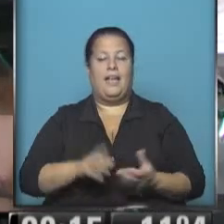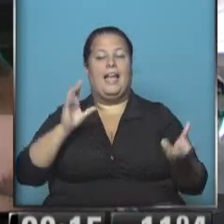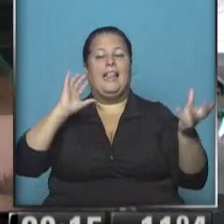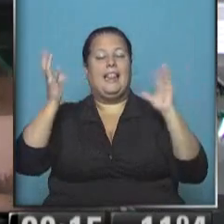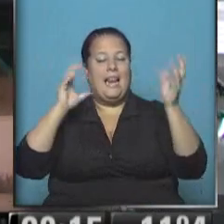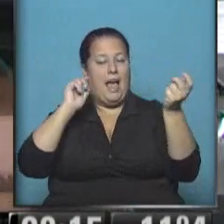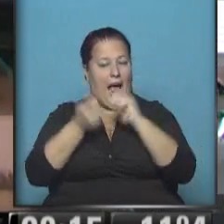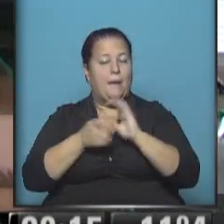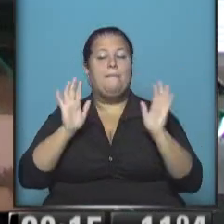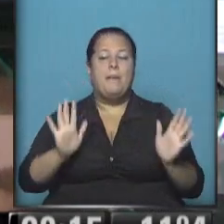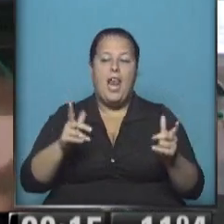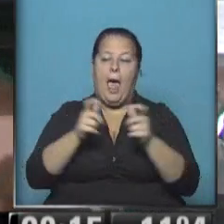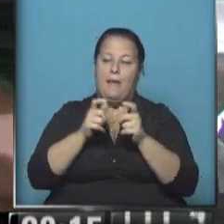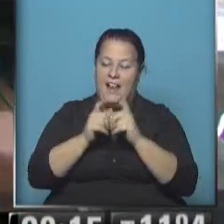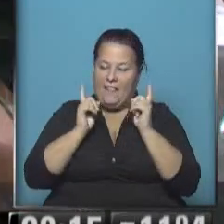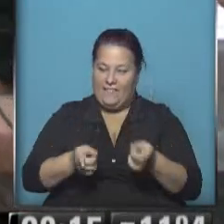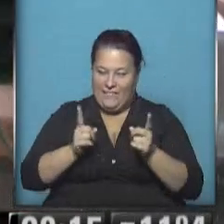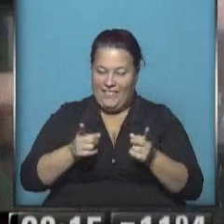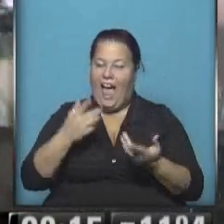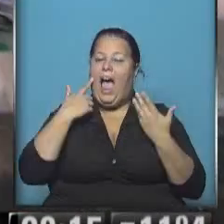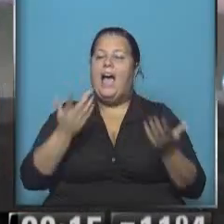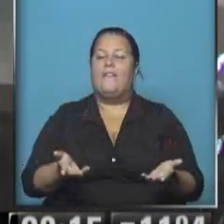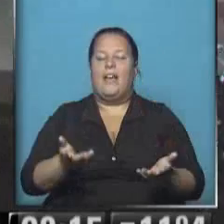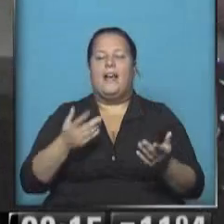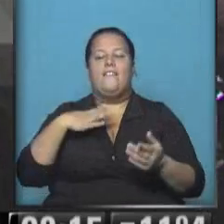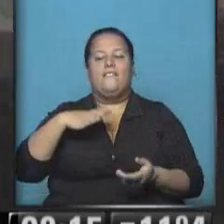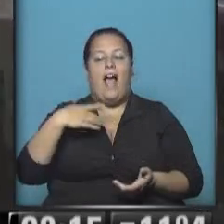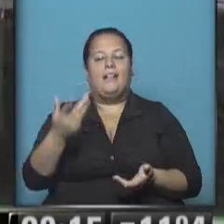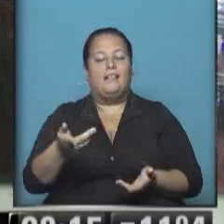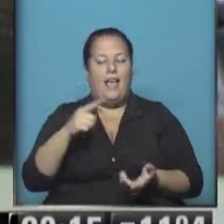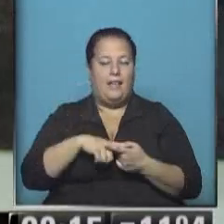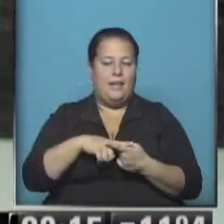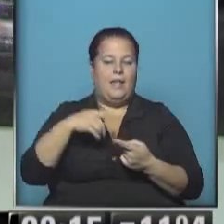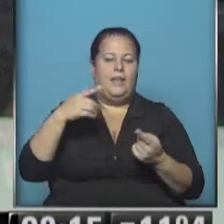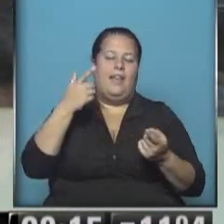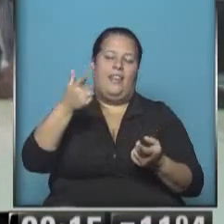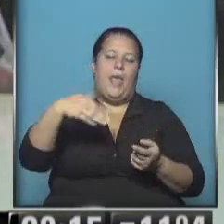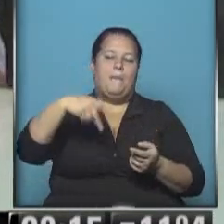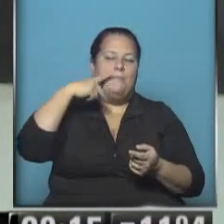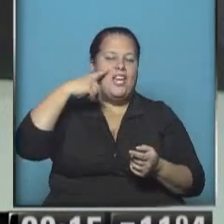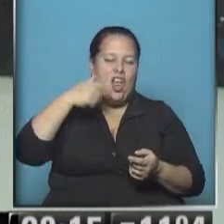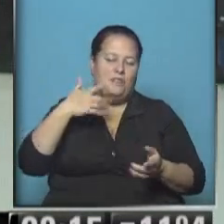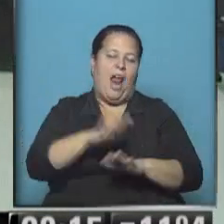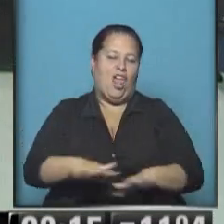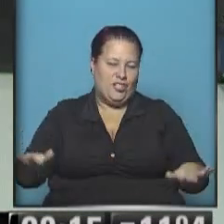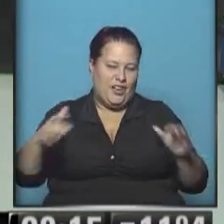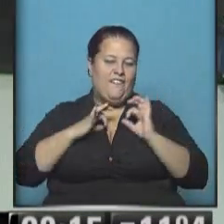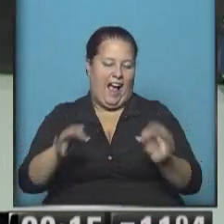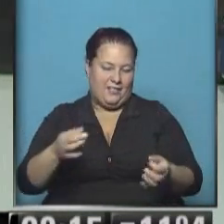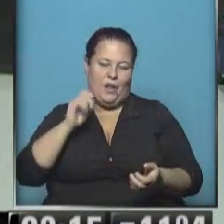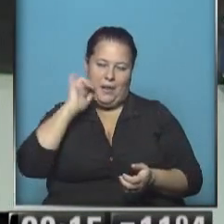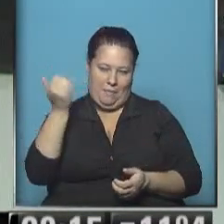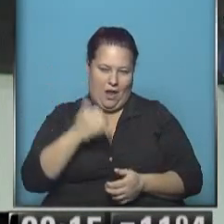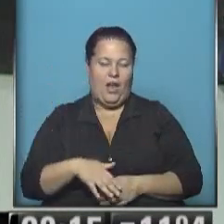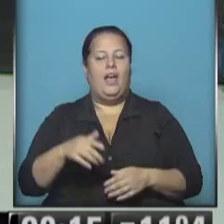clima está cambiando, sí, pero las pelis siguen firmes ahí. Vamos a ver las que nos quedaron, entre ellas Minions. Los Minions. Para los chicos y las vacaciones, una de las